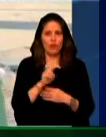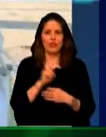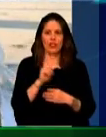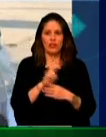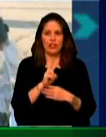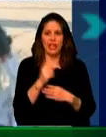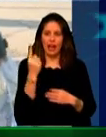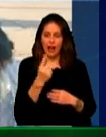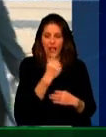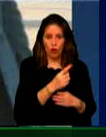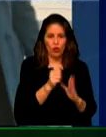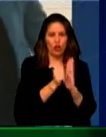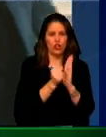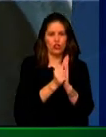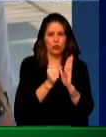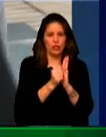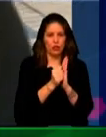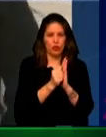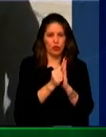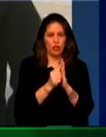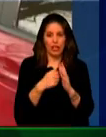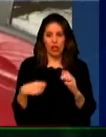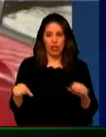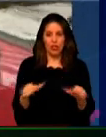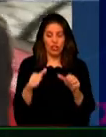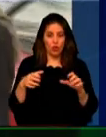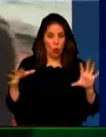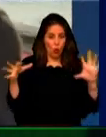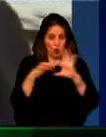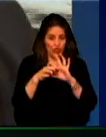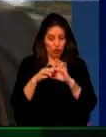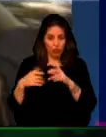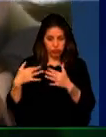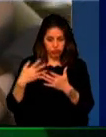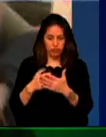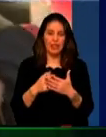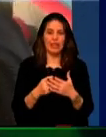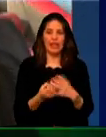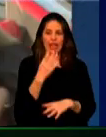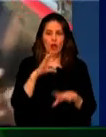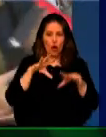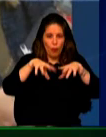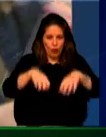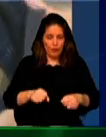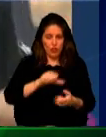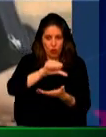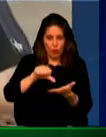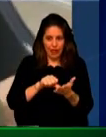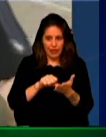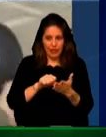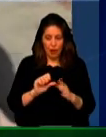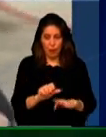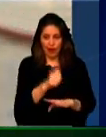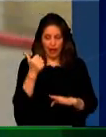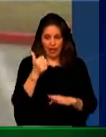artículos que nos lleva unidos desde que creamos el compromiso país cuando nos unimos para ganar el balotaje el